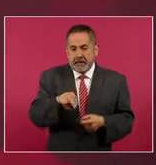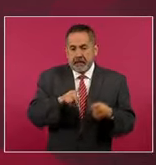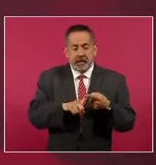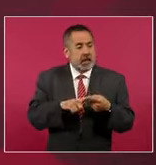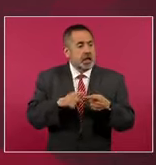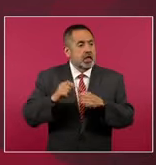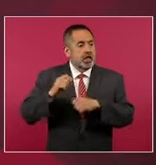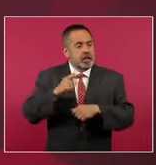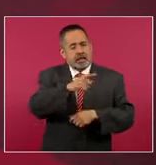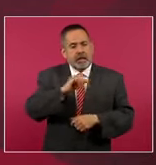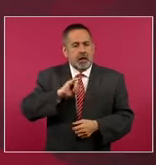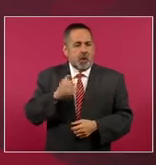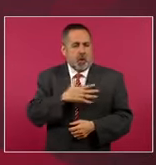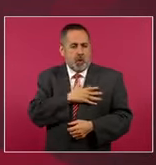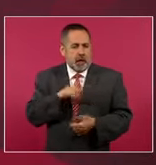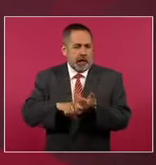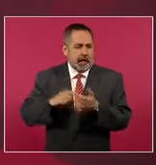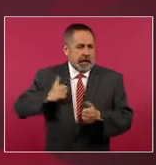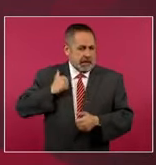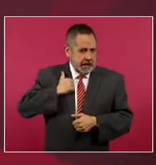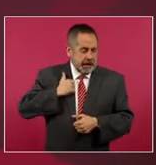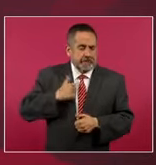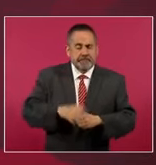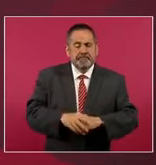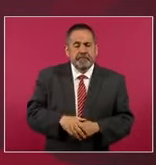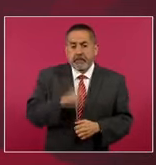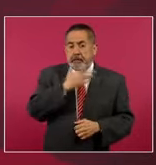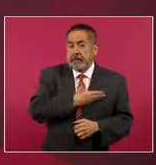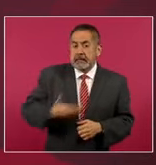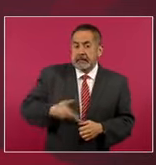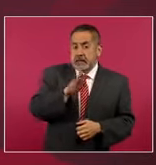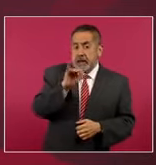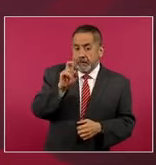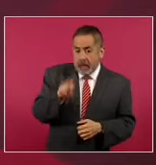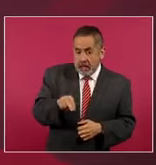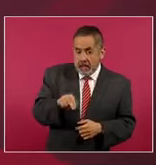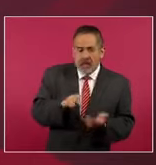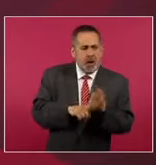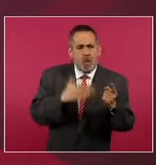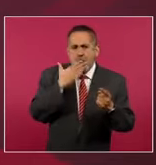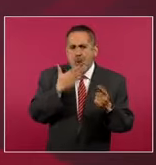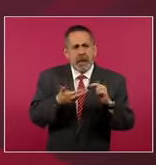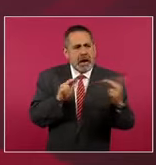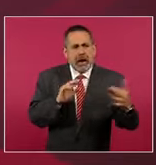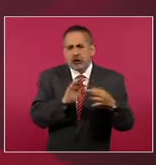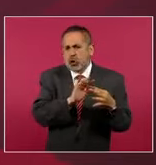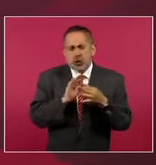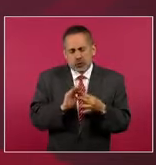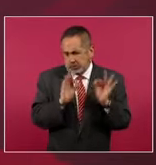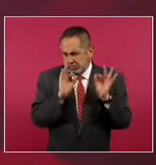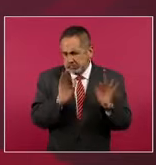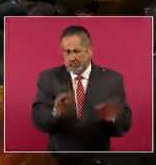ministro Trudeau, y con el presidente Biden tenemos muy buena relación.